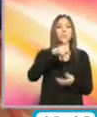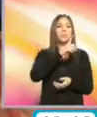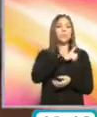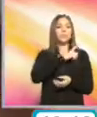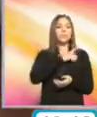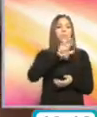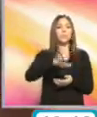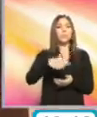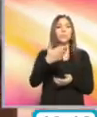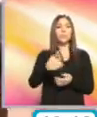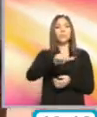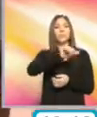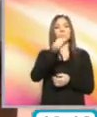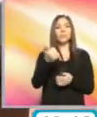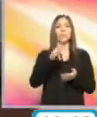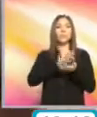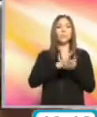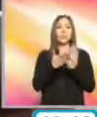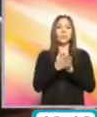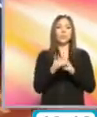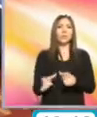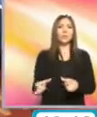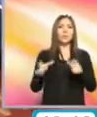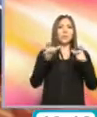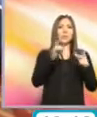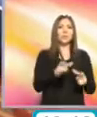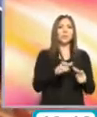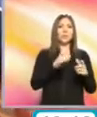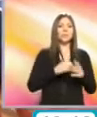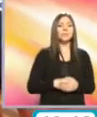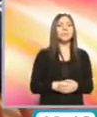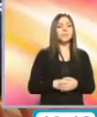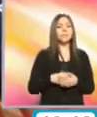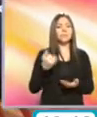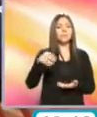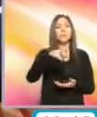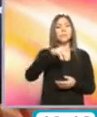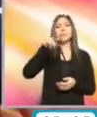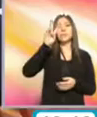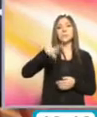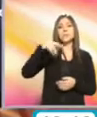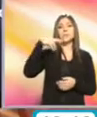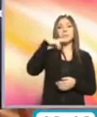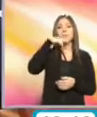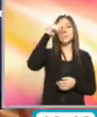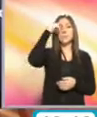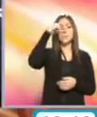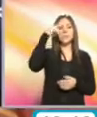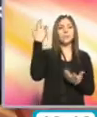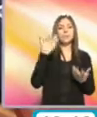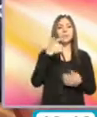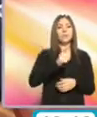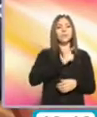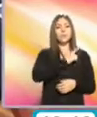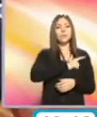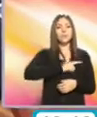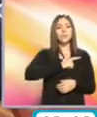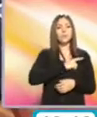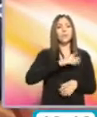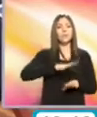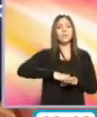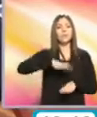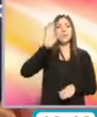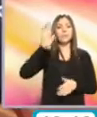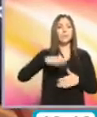más freímos otra tortillita y la vamos armando. Está de Qué volada, la rico. verdad es que se hace Rápido. rapidísimo. A mí la verdad sí me gustan un poquito como